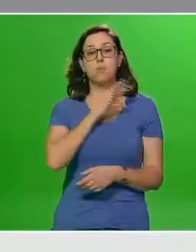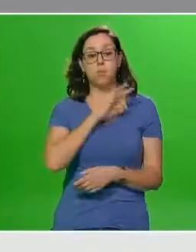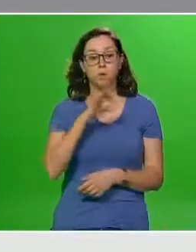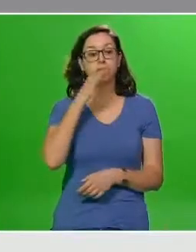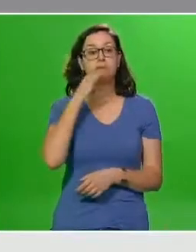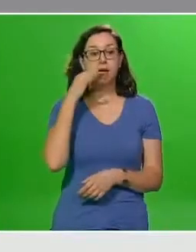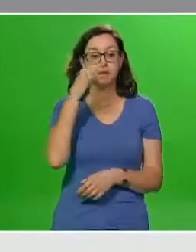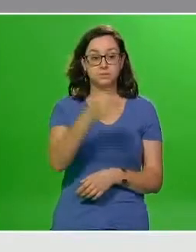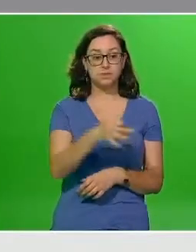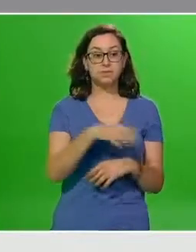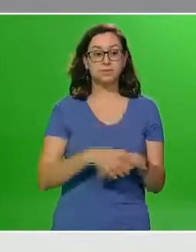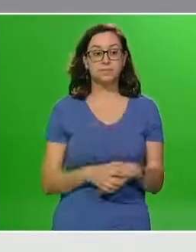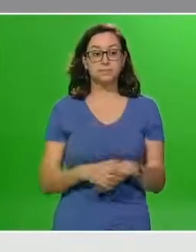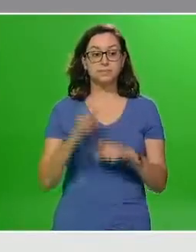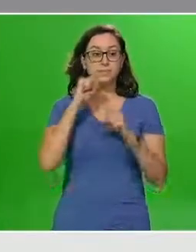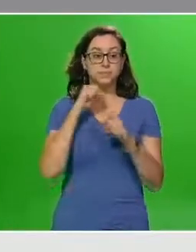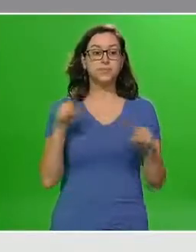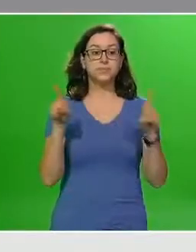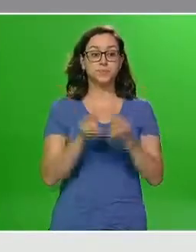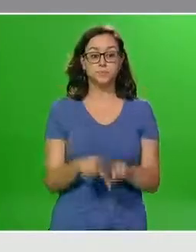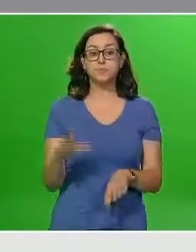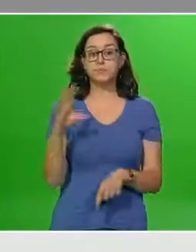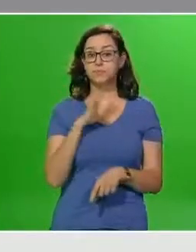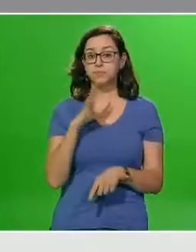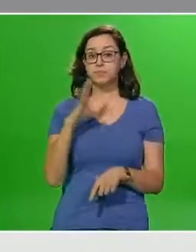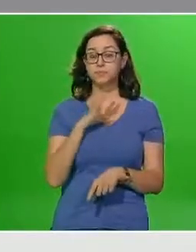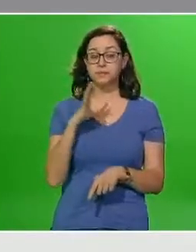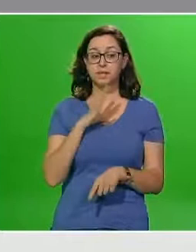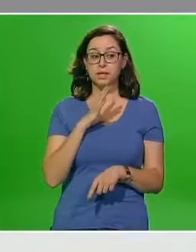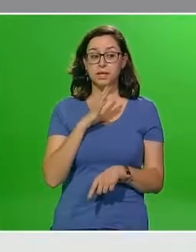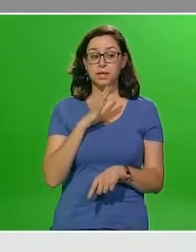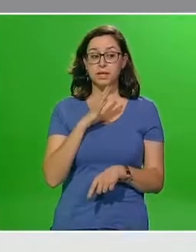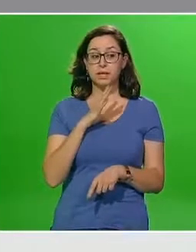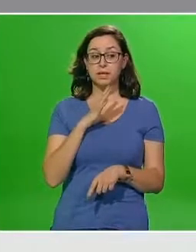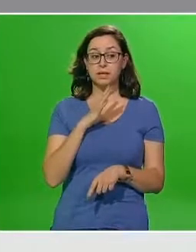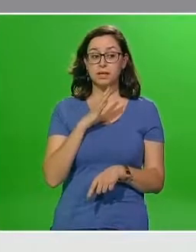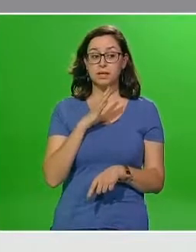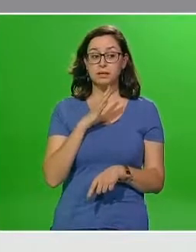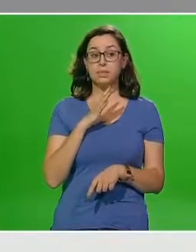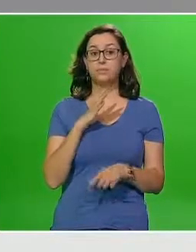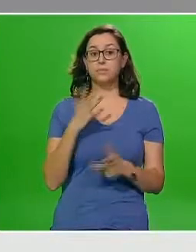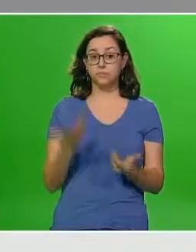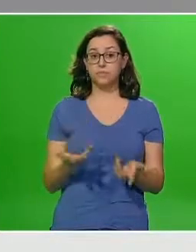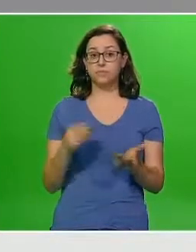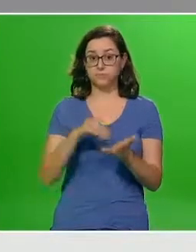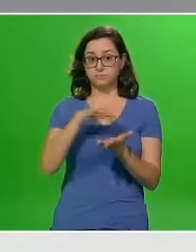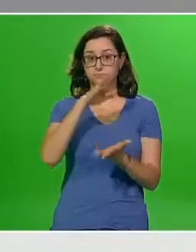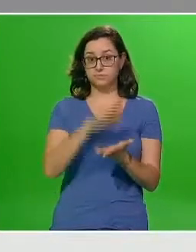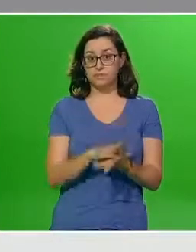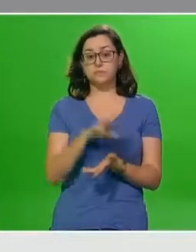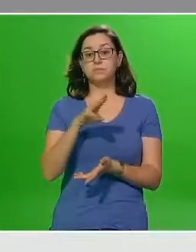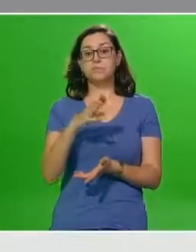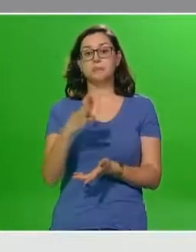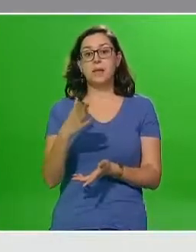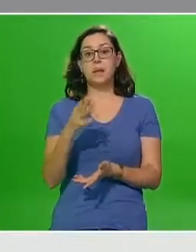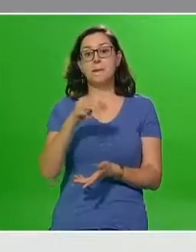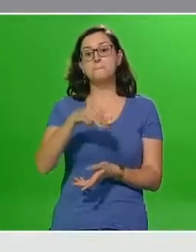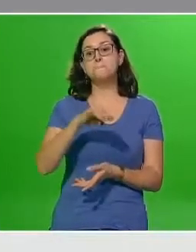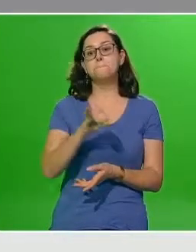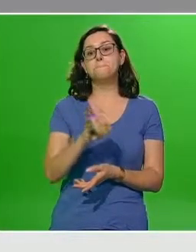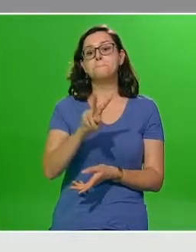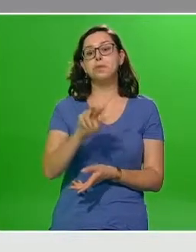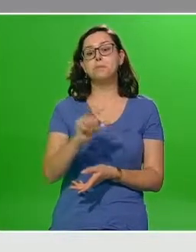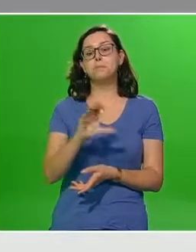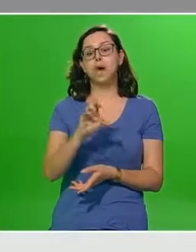También tenemos una modalidad para reflejarlo en el registro de Mi Vacuna, para que puedan